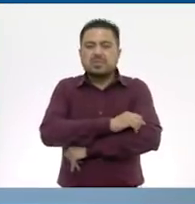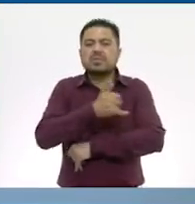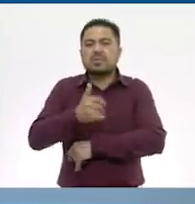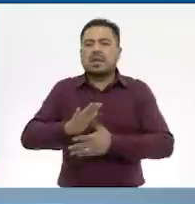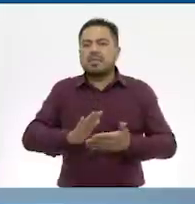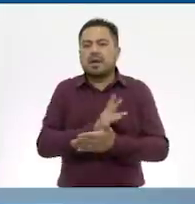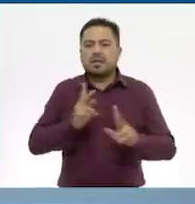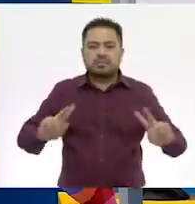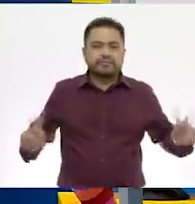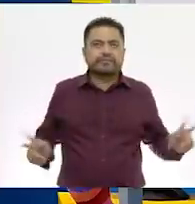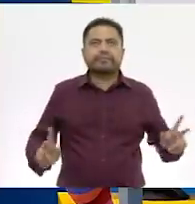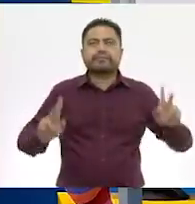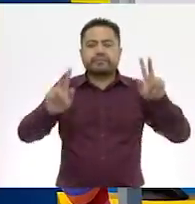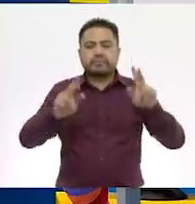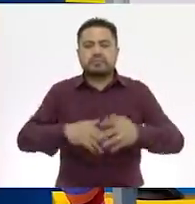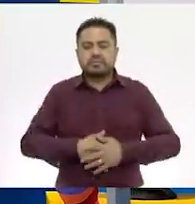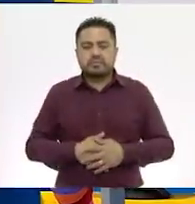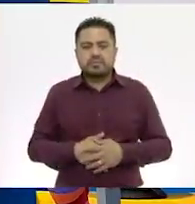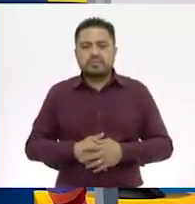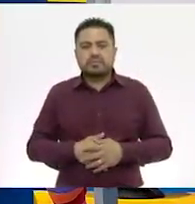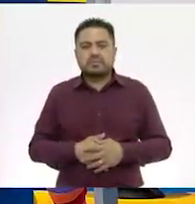la paloma.